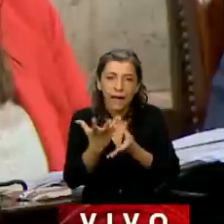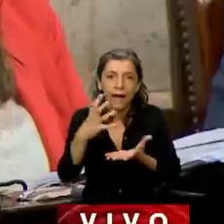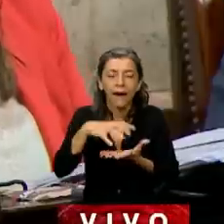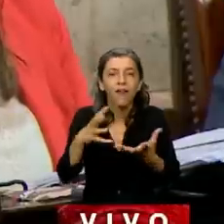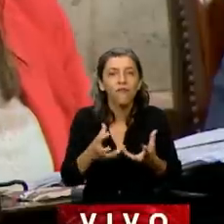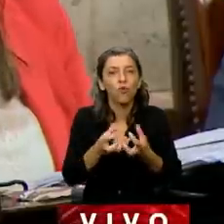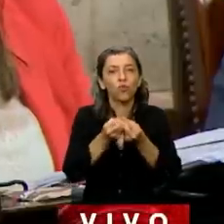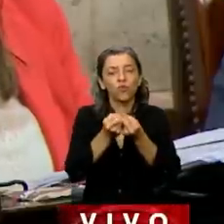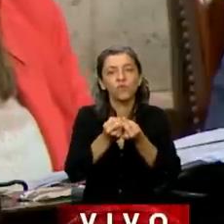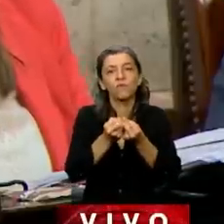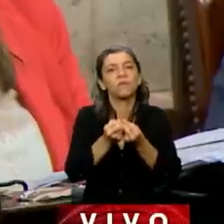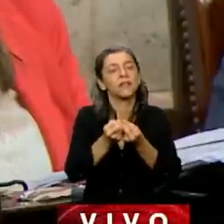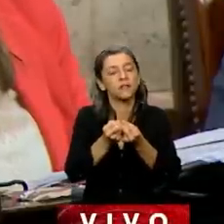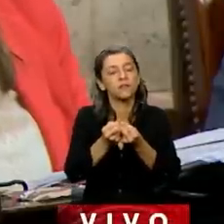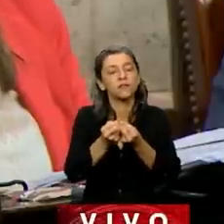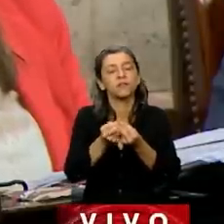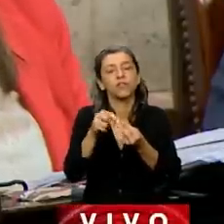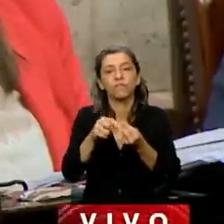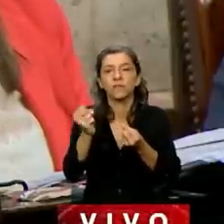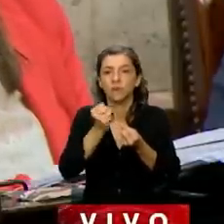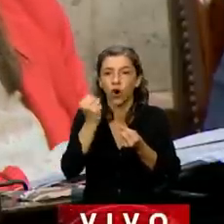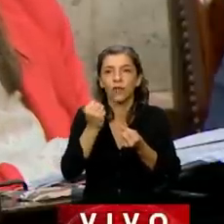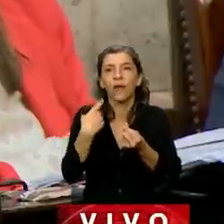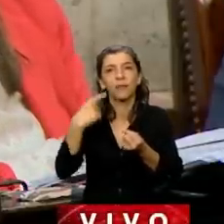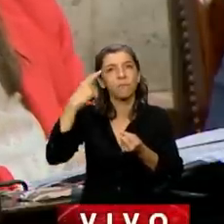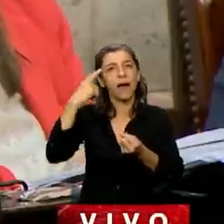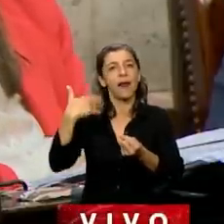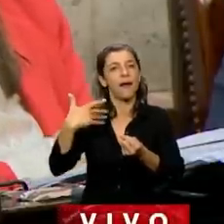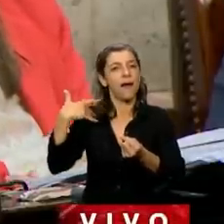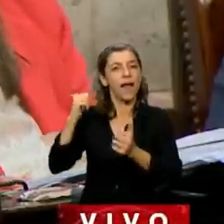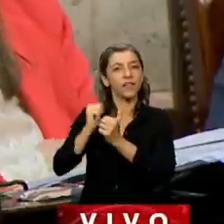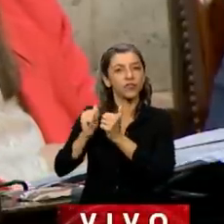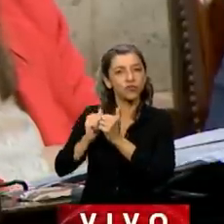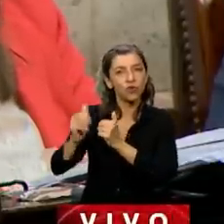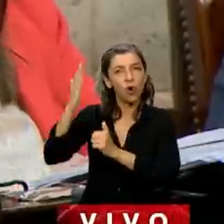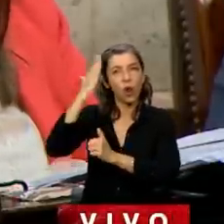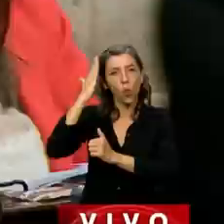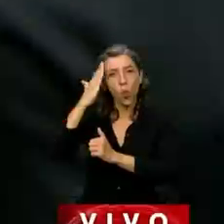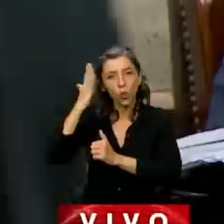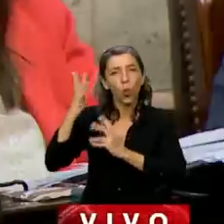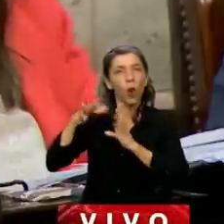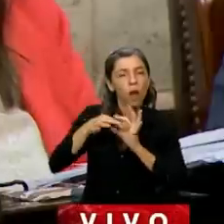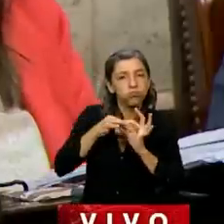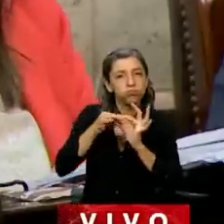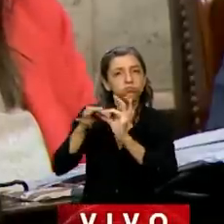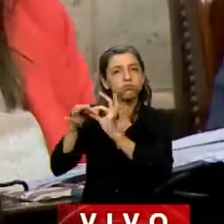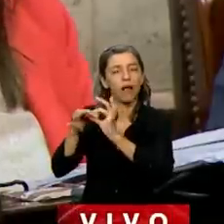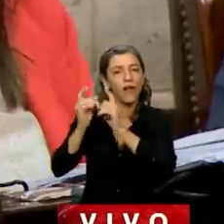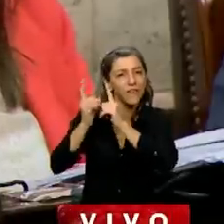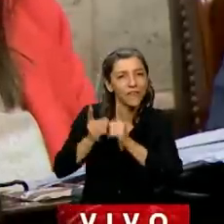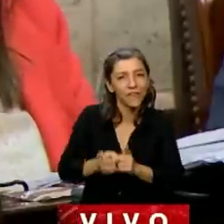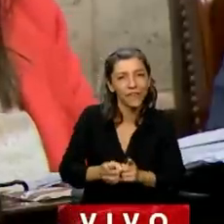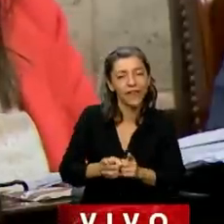profundamente históricas, culturales, que nos vinculan y nos ligan, y esto